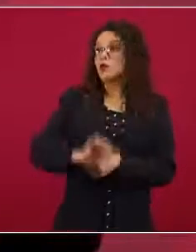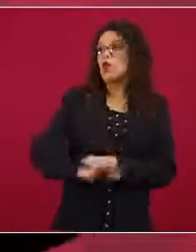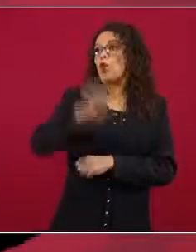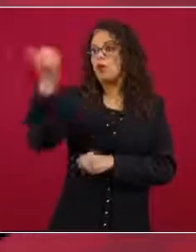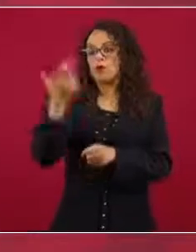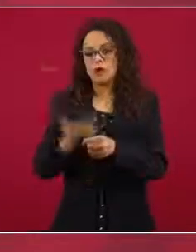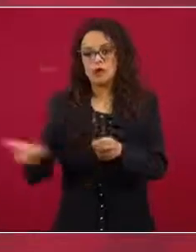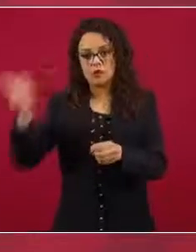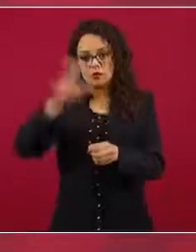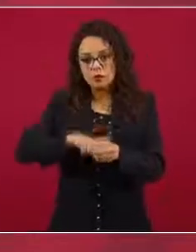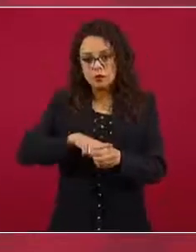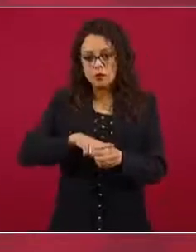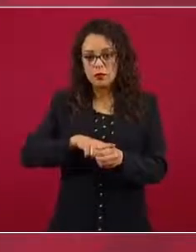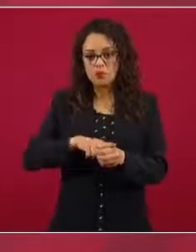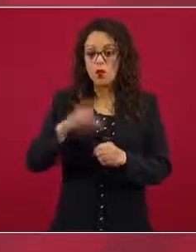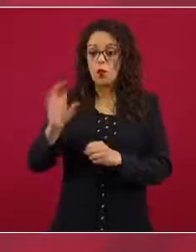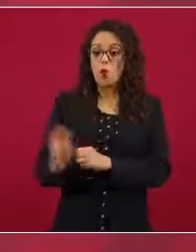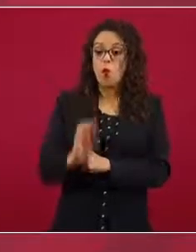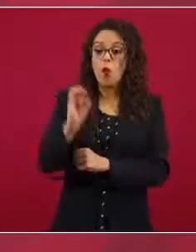o los